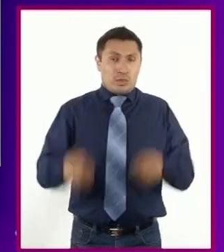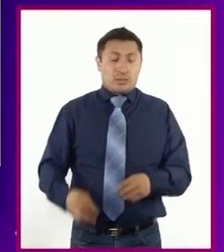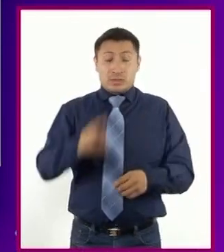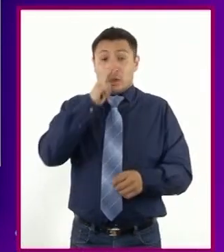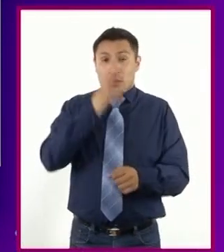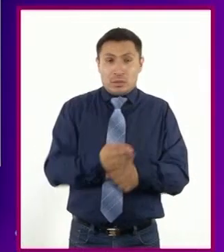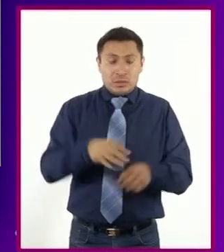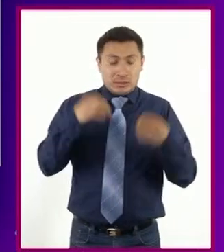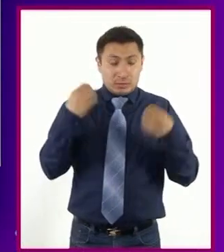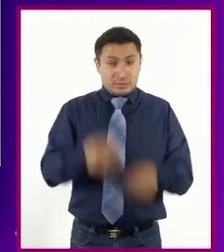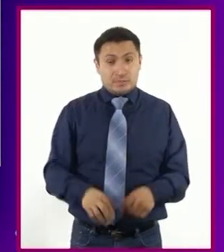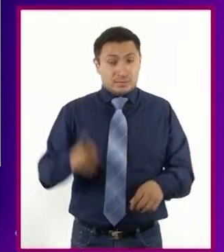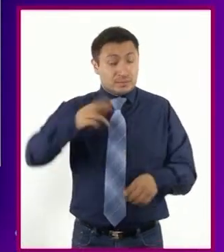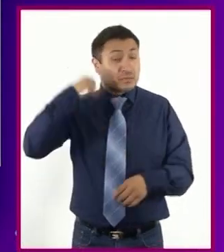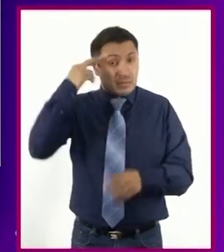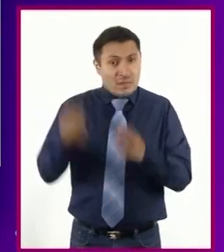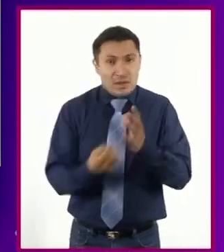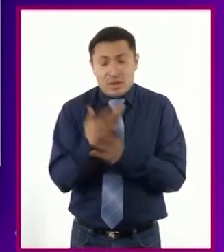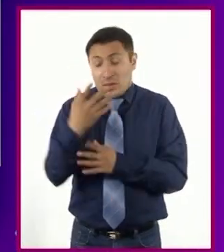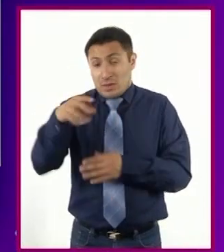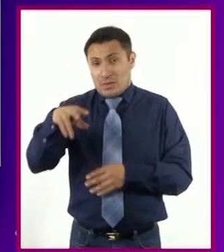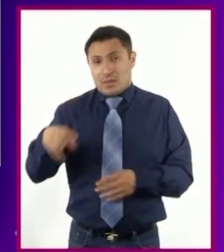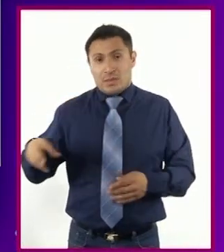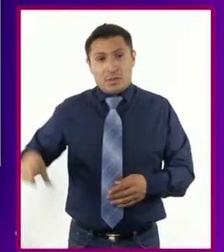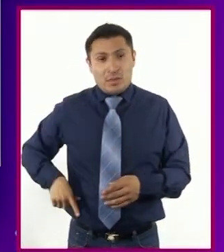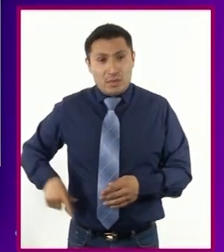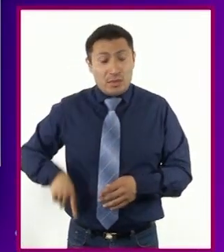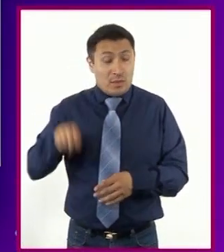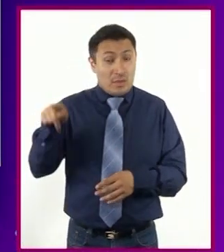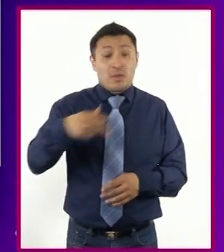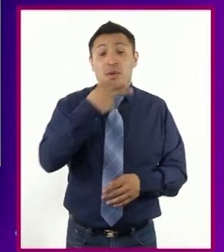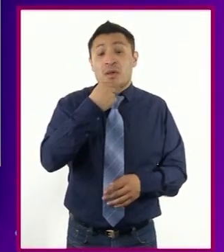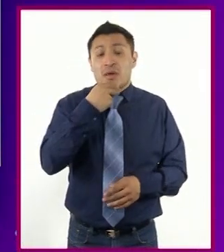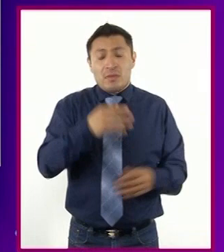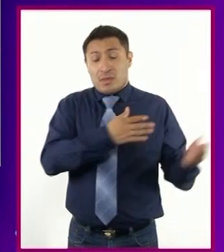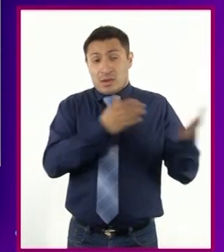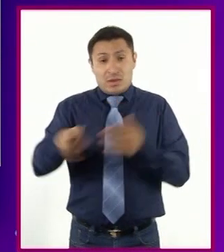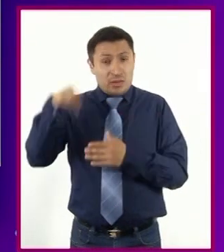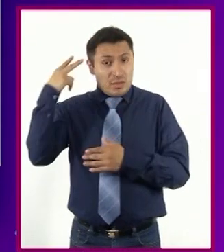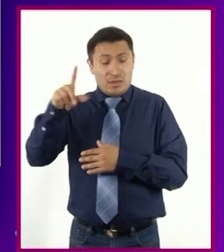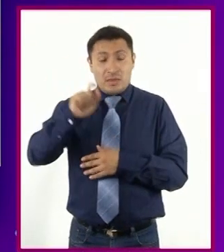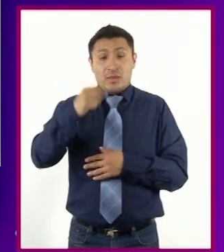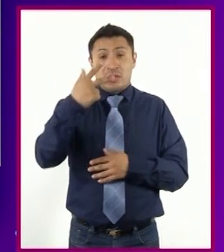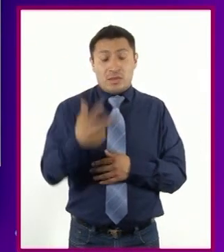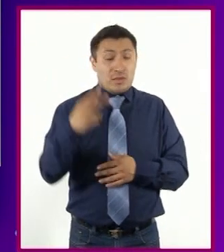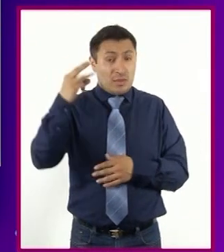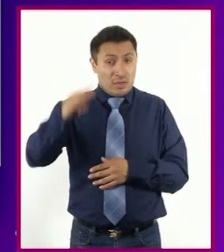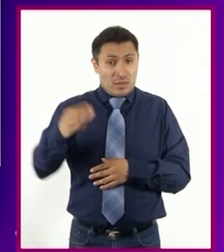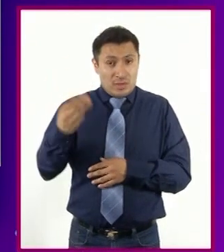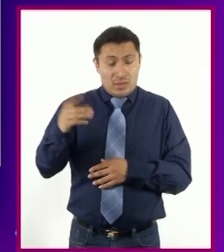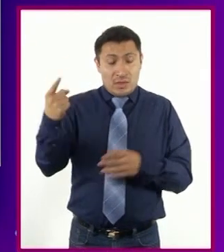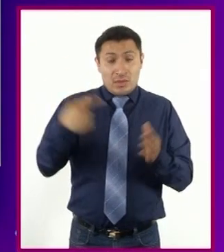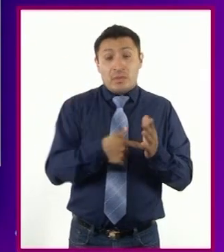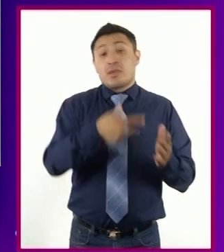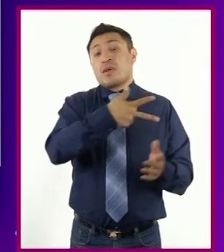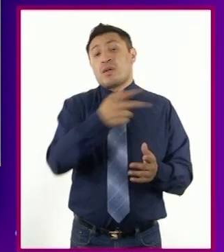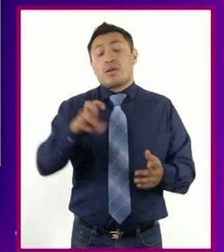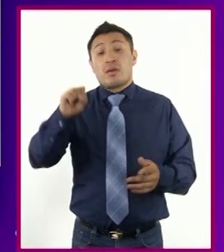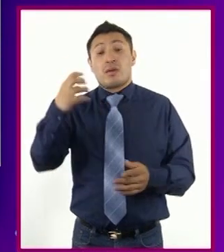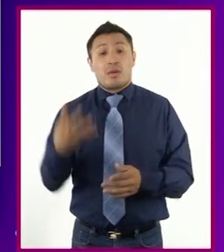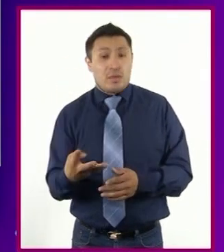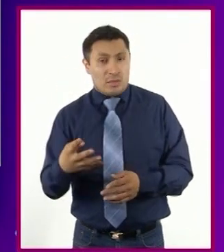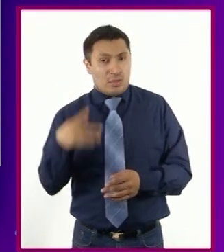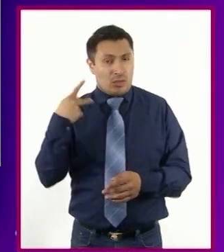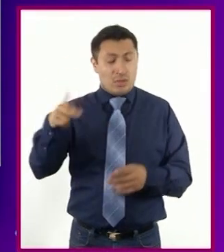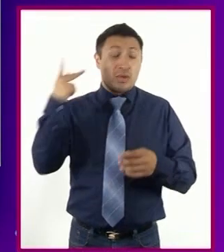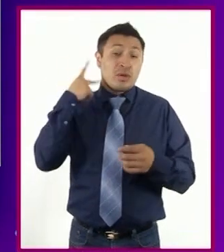de emperador de la nueva monarquía. Maximiliano llegó a Veracruz el 28 de mayo de 1864. Con